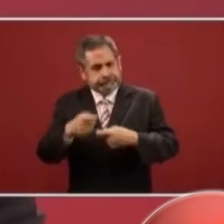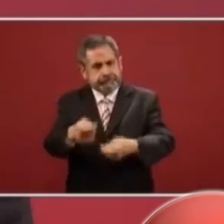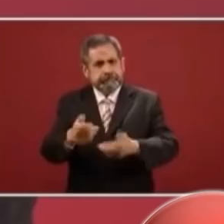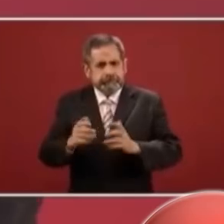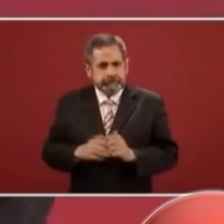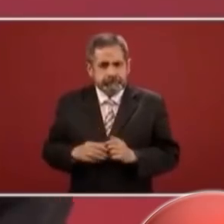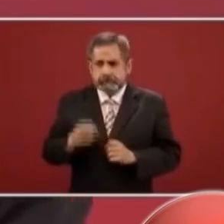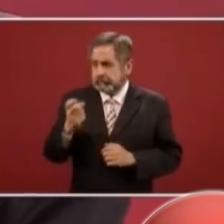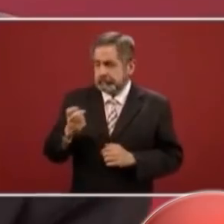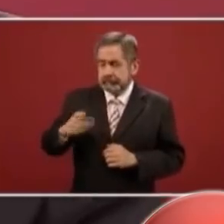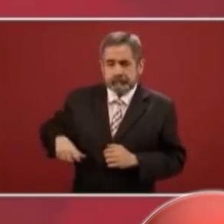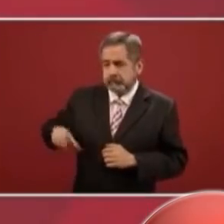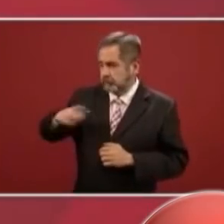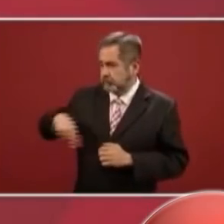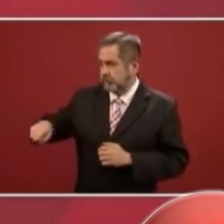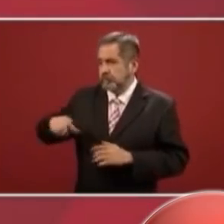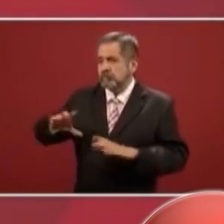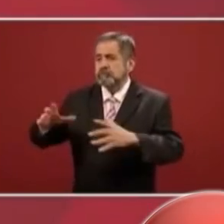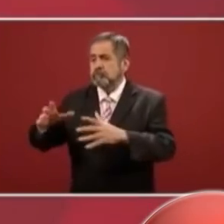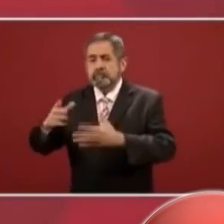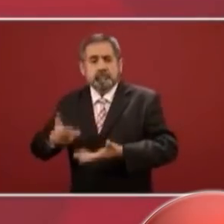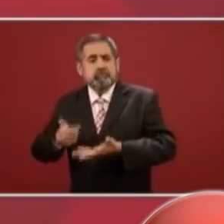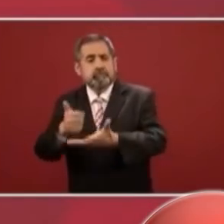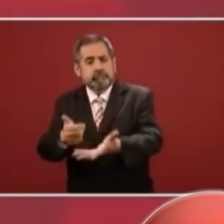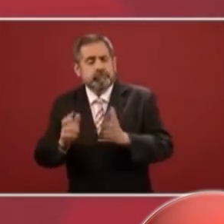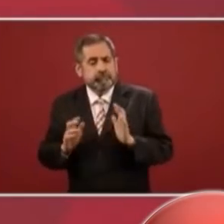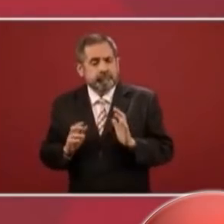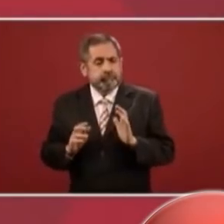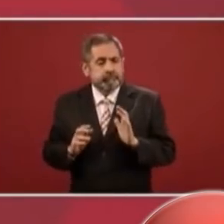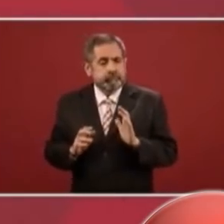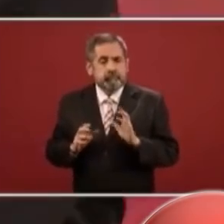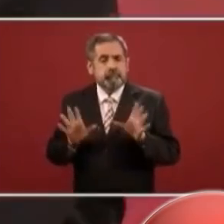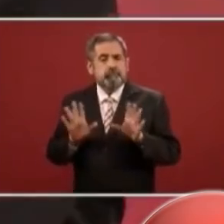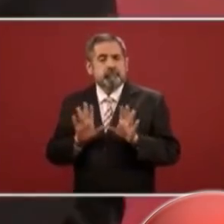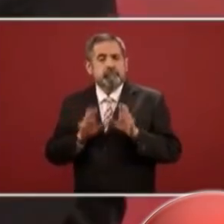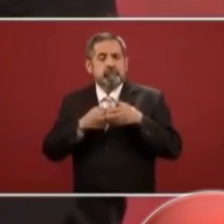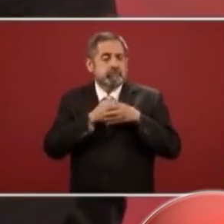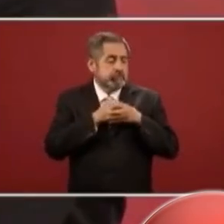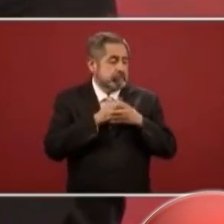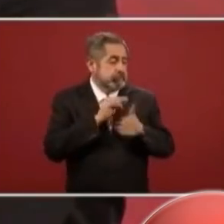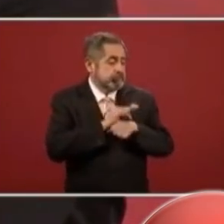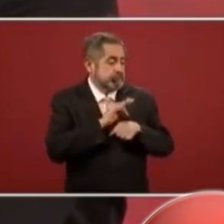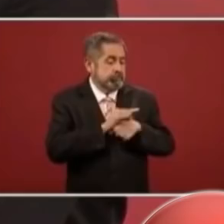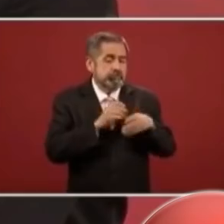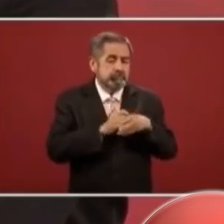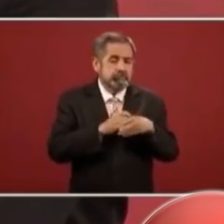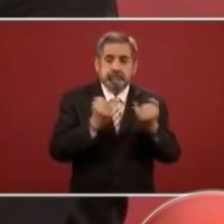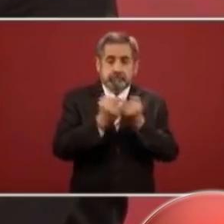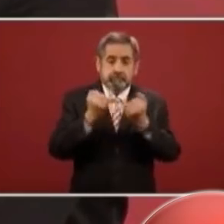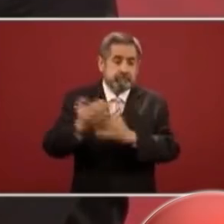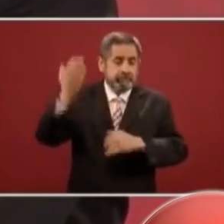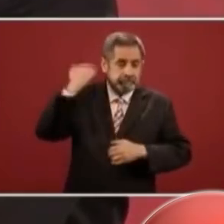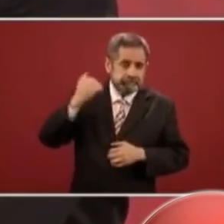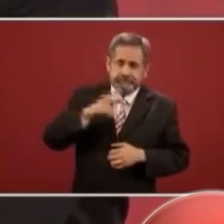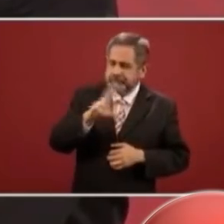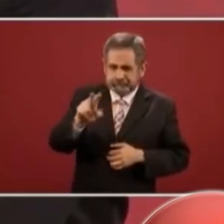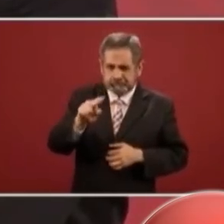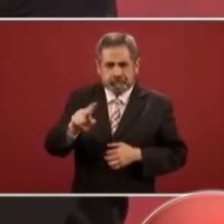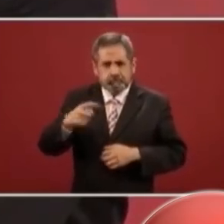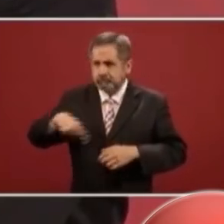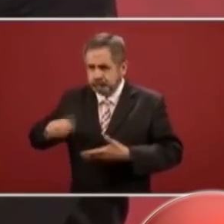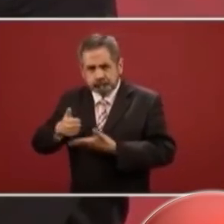Este es un gobierno del pueblo, no es un gobierno para una minoría como era antes.